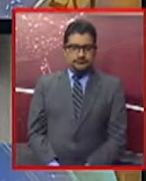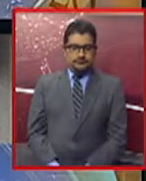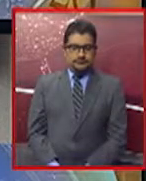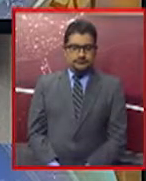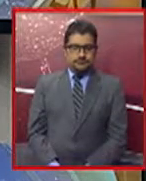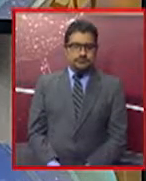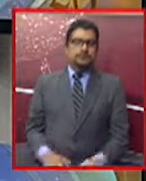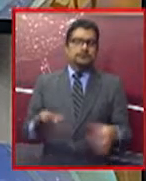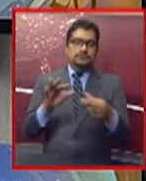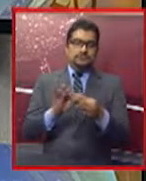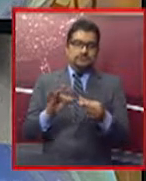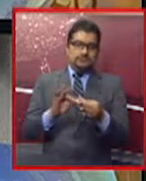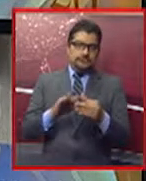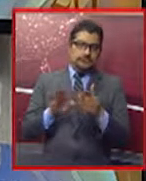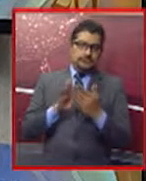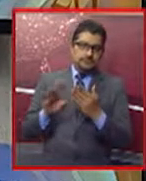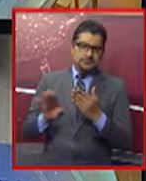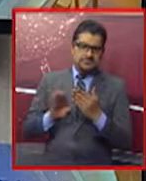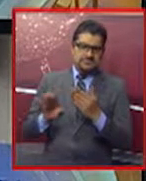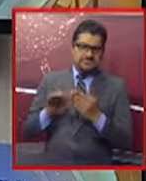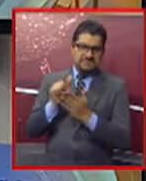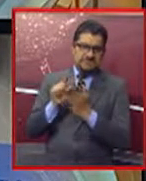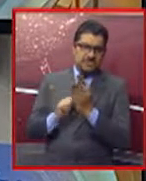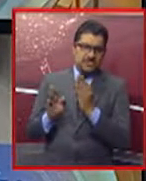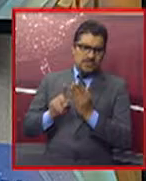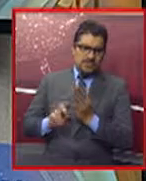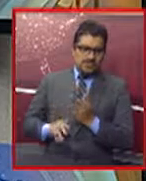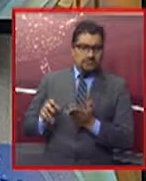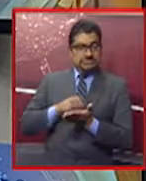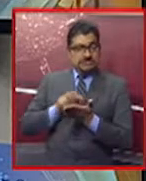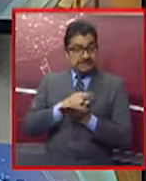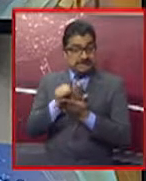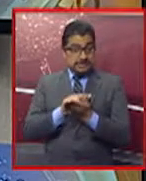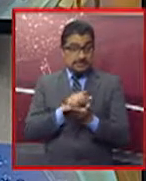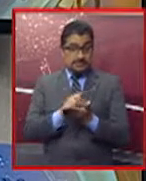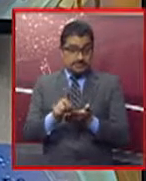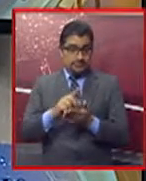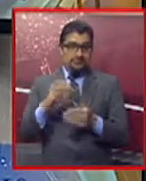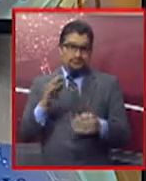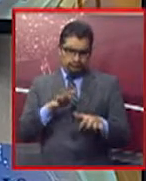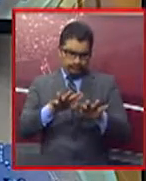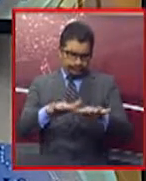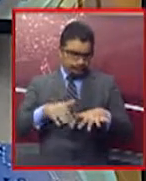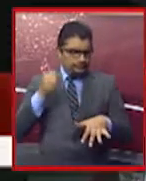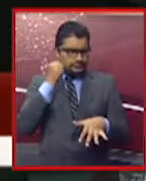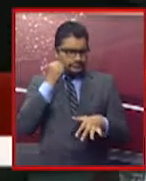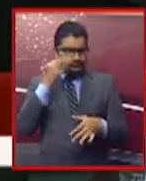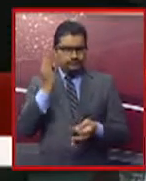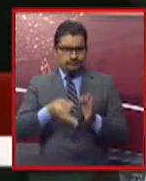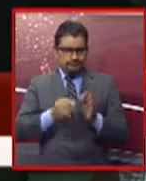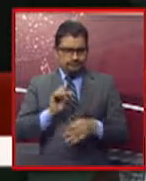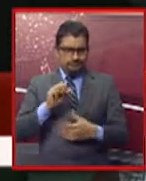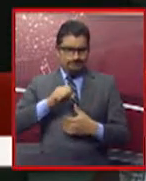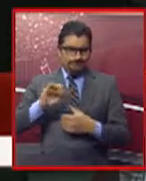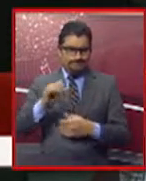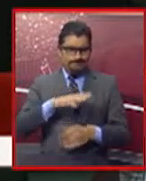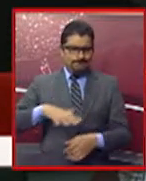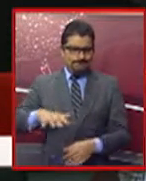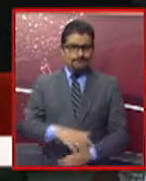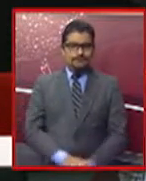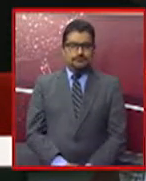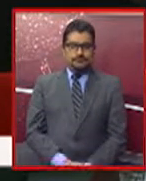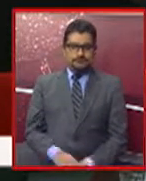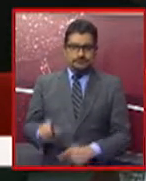Luego de rechazar las propuestas de adición, la Ley Federal de Derechos se aprobó por el Pleno del Senado. Y en virtud de que se desecharon